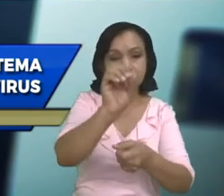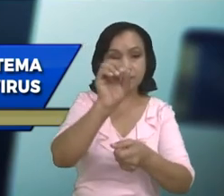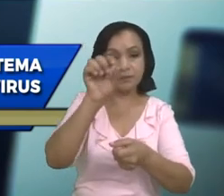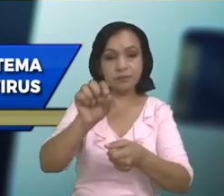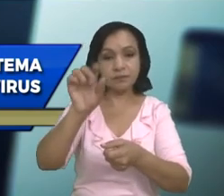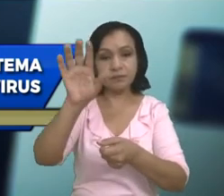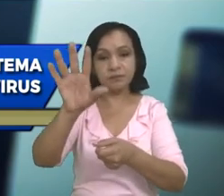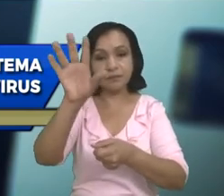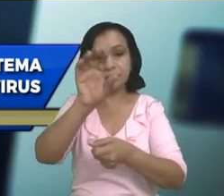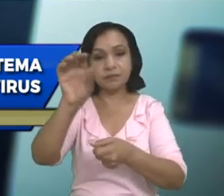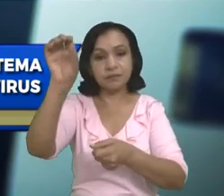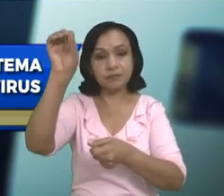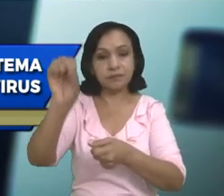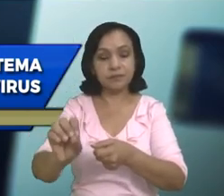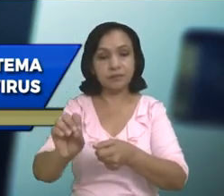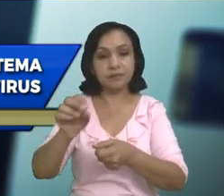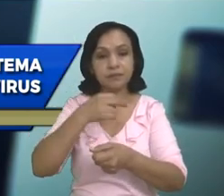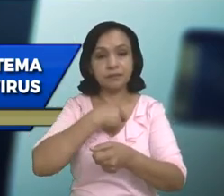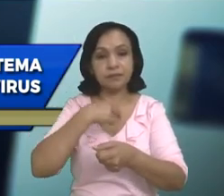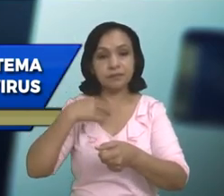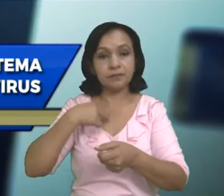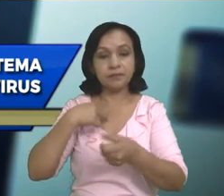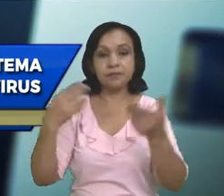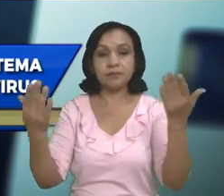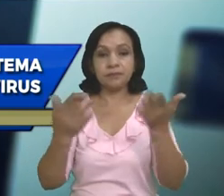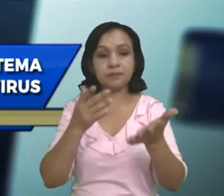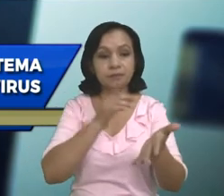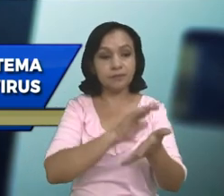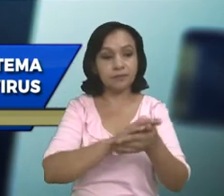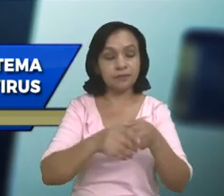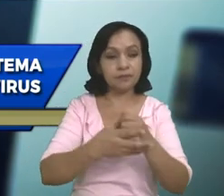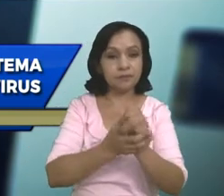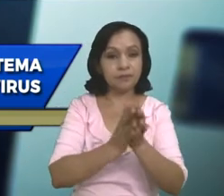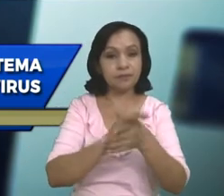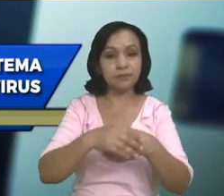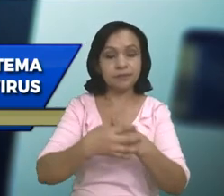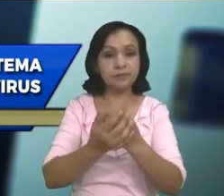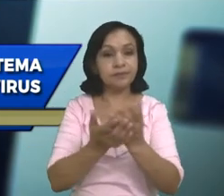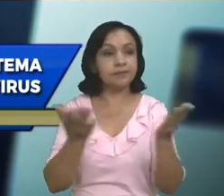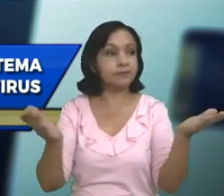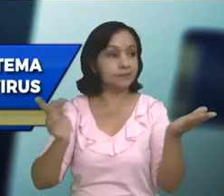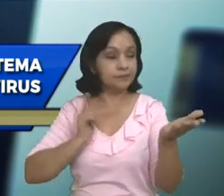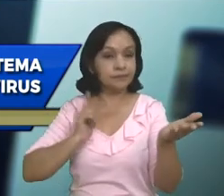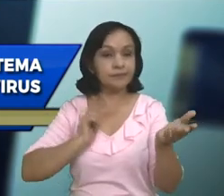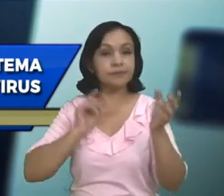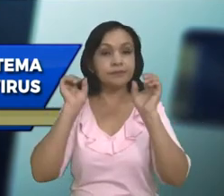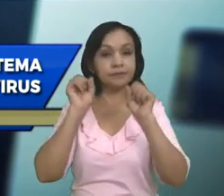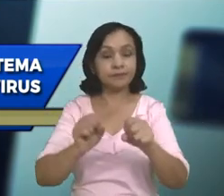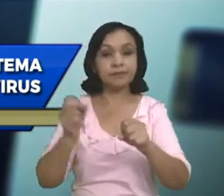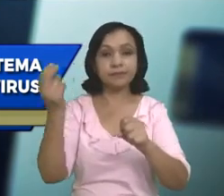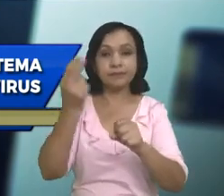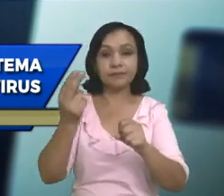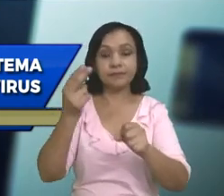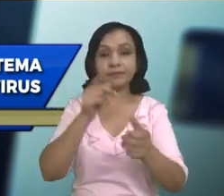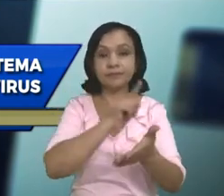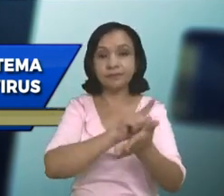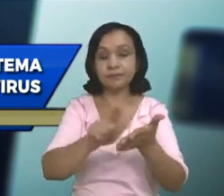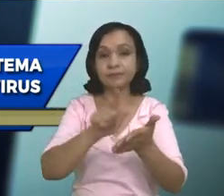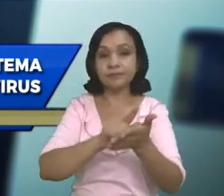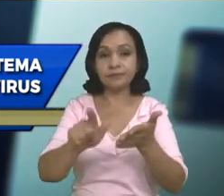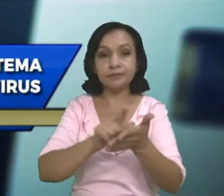por ciento perdón este es para lavarse las manos si hay un lugar donde no tengo o usarlo para desinfección